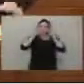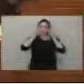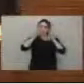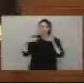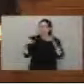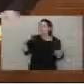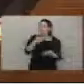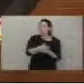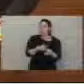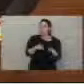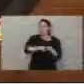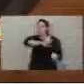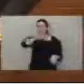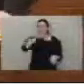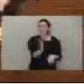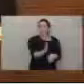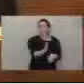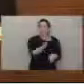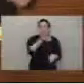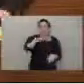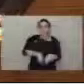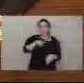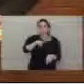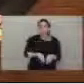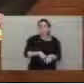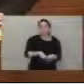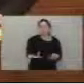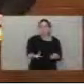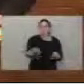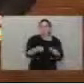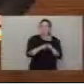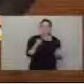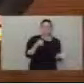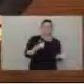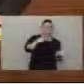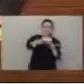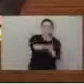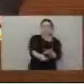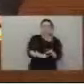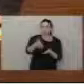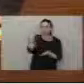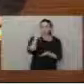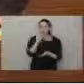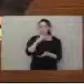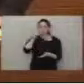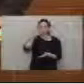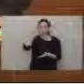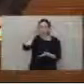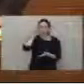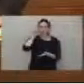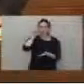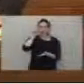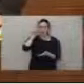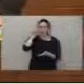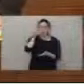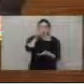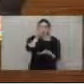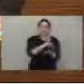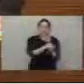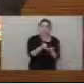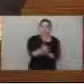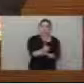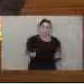de Asturias. Yo creo que queda calificado ya, y bueno, lo del desahucio a la escuela rural, empéñese usted en ello, señor Peña, pero yo creo que